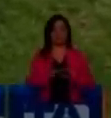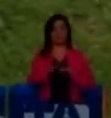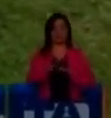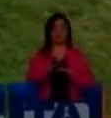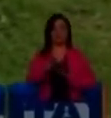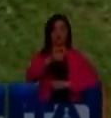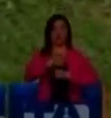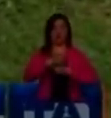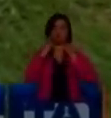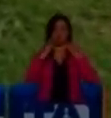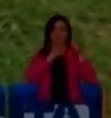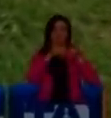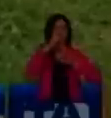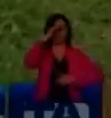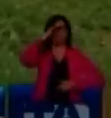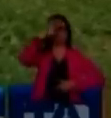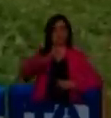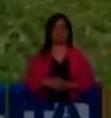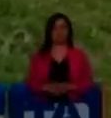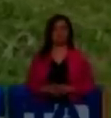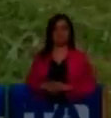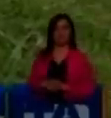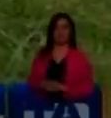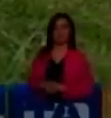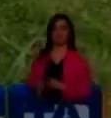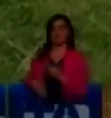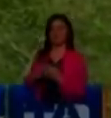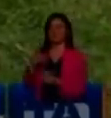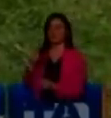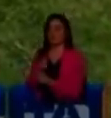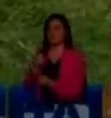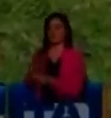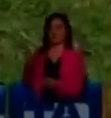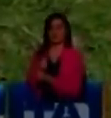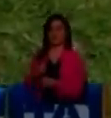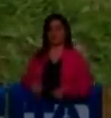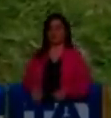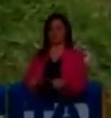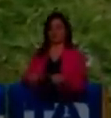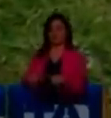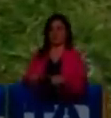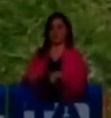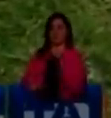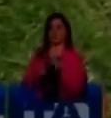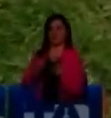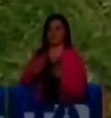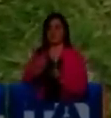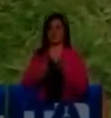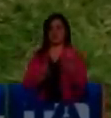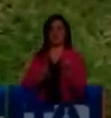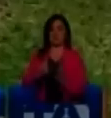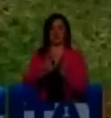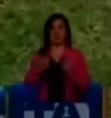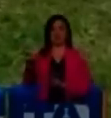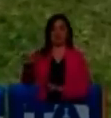se encuentra con custodia policial. Bueno, pero al parecer, por todo el trabajo que ustedes han hecho, igual continúan llegando las personas que consumen. Vimos ya la